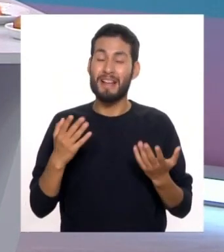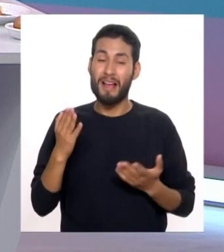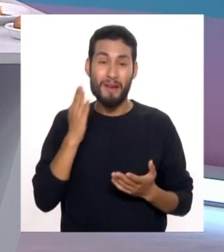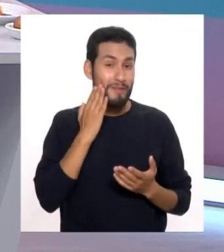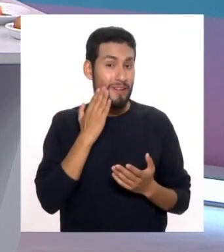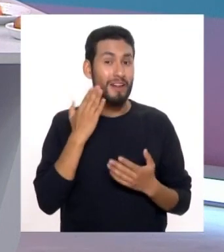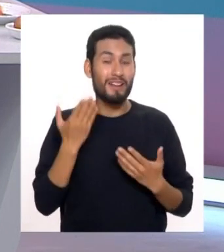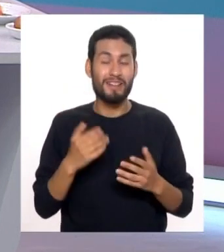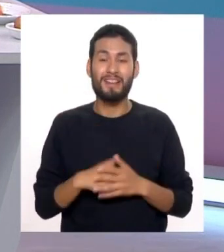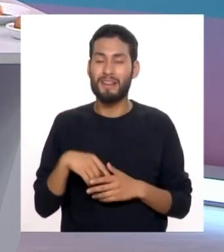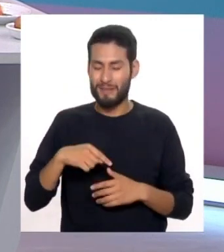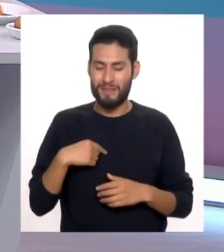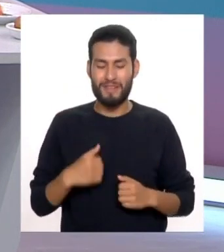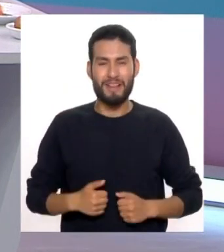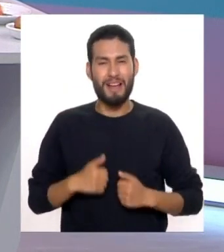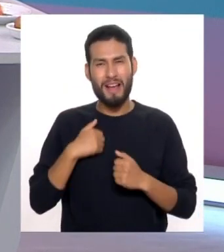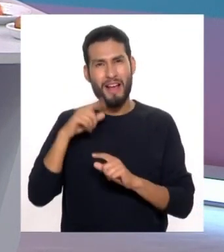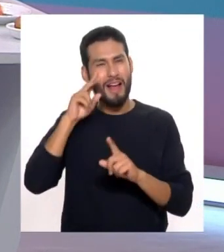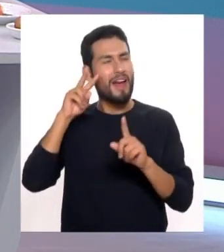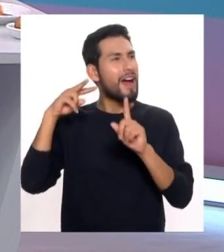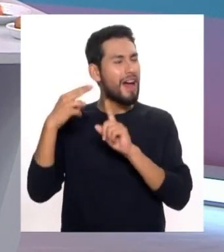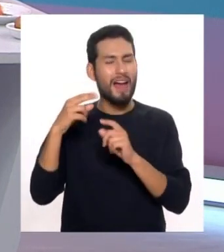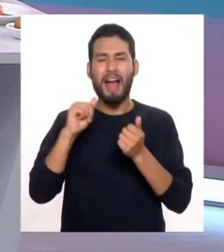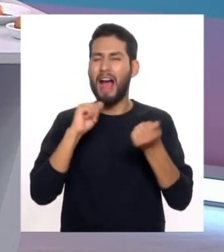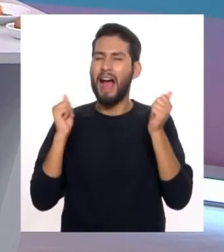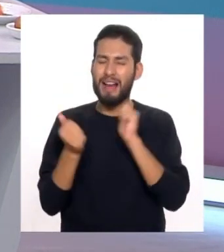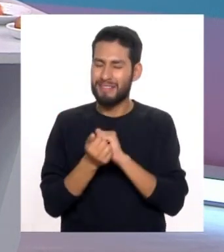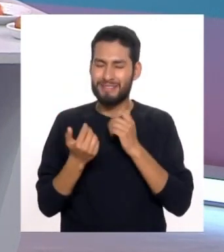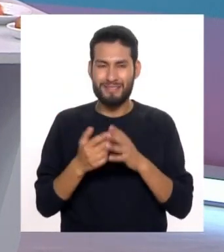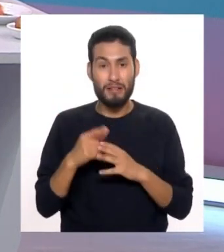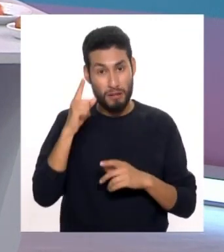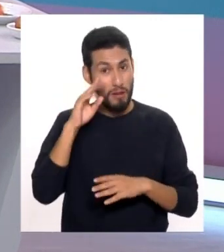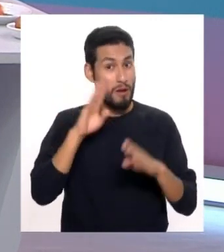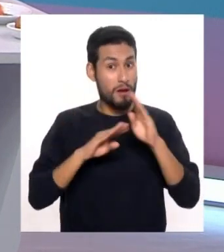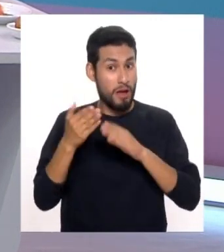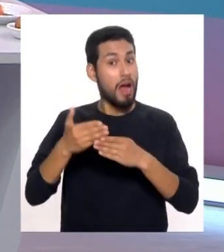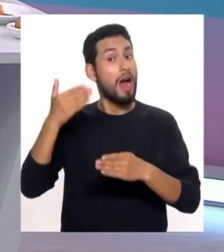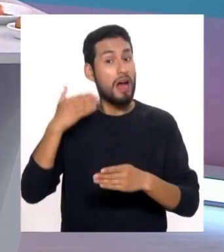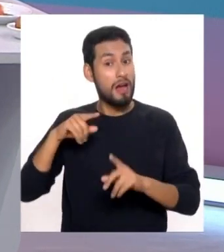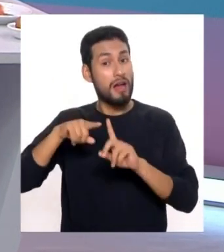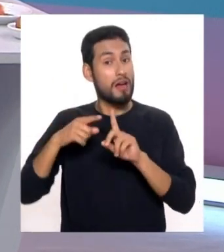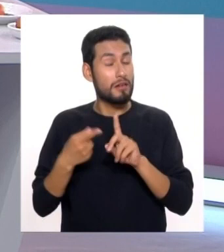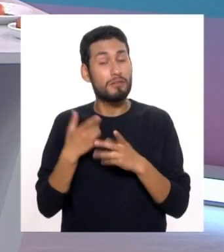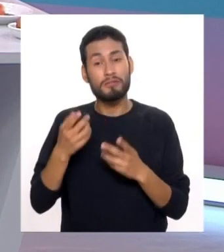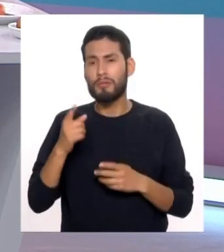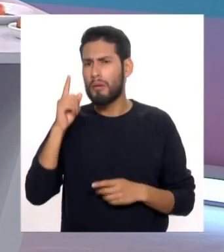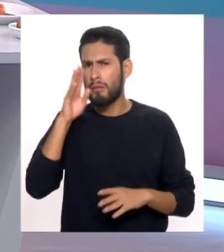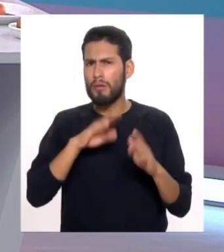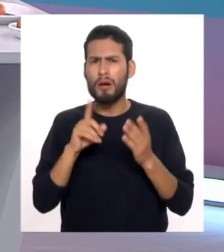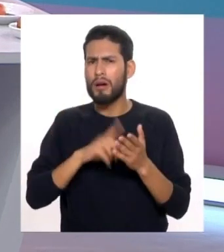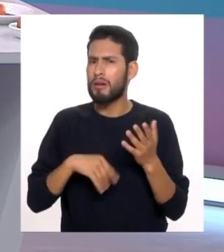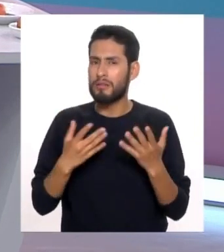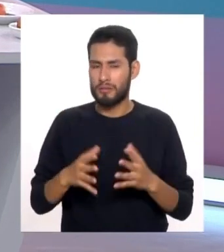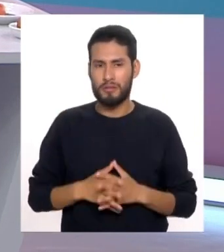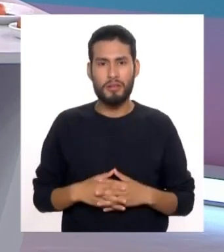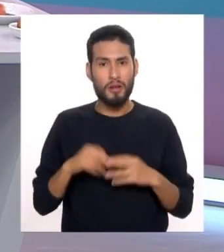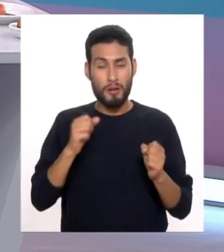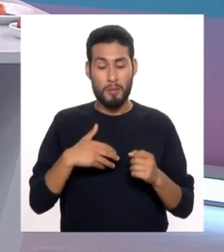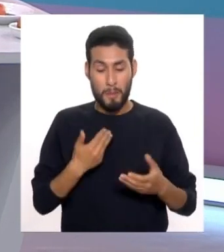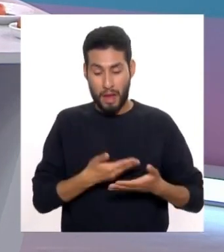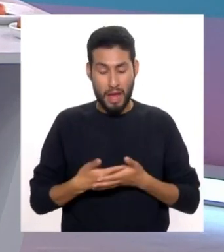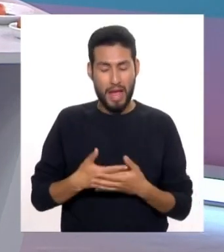madre, cambiemos nuestra perspectiva y que nos preocupemos desde antes del embarazo. Y la razón de esa preocupación es para tener